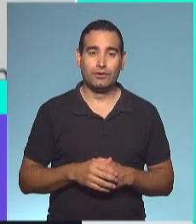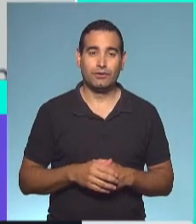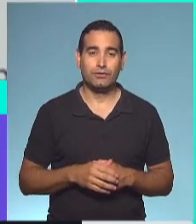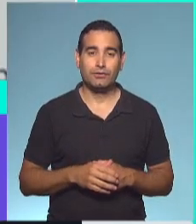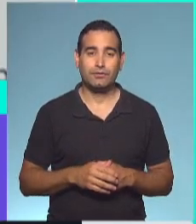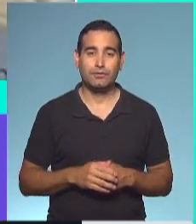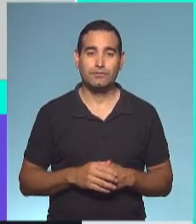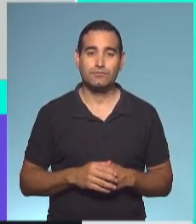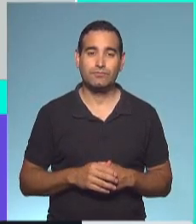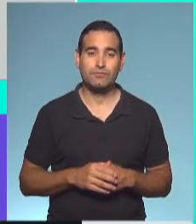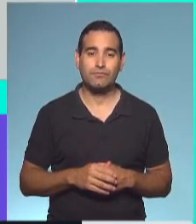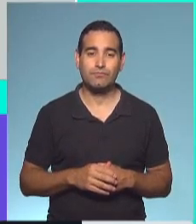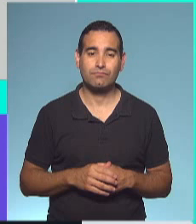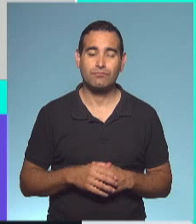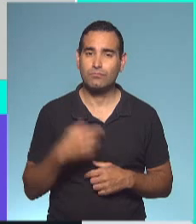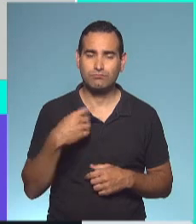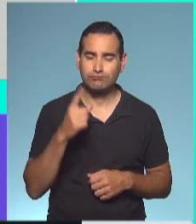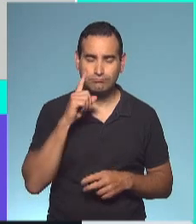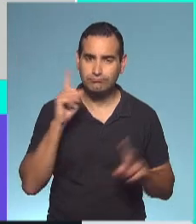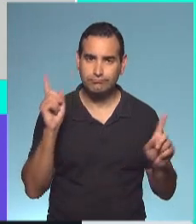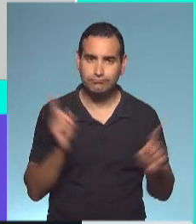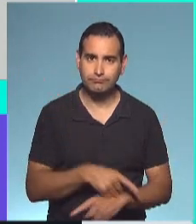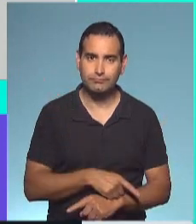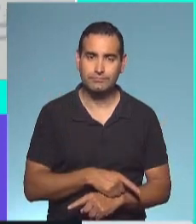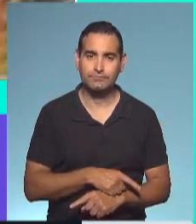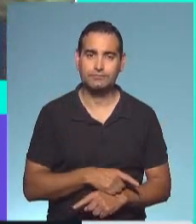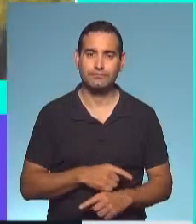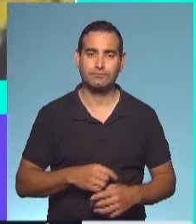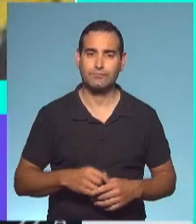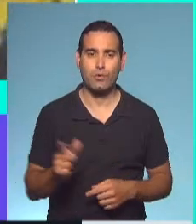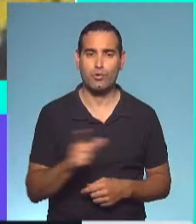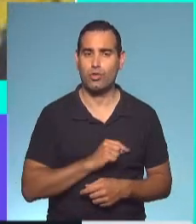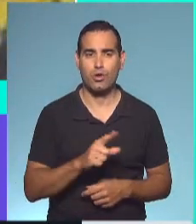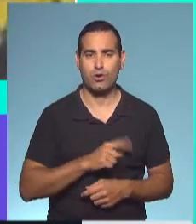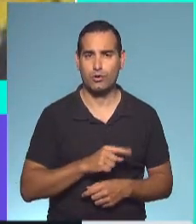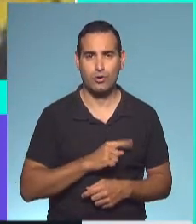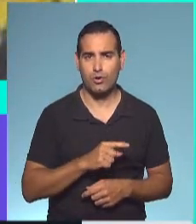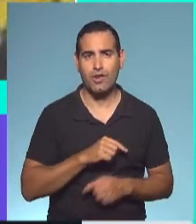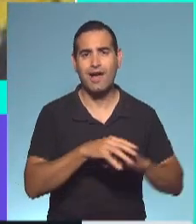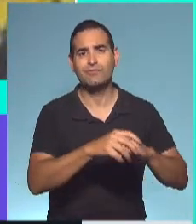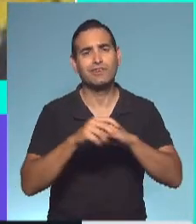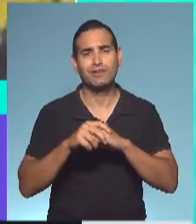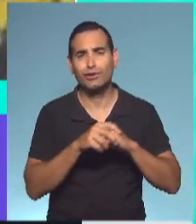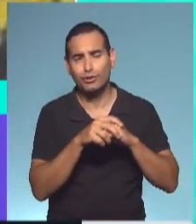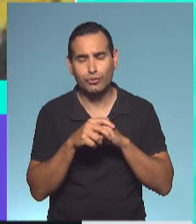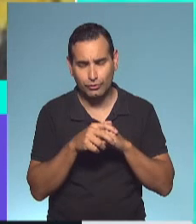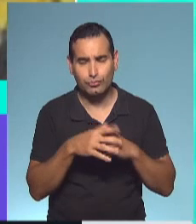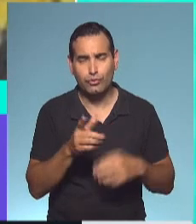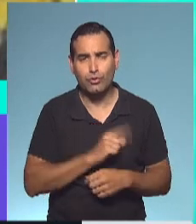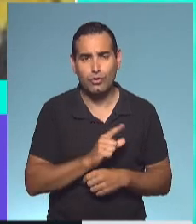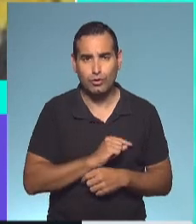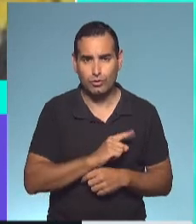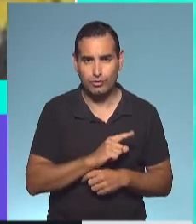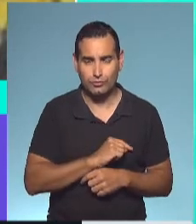Batistuta. Todavía no lo puedo creer, es el profundo dolor, obviamente de sus amigos, obviamente lo